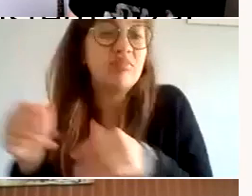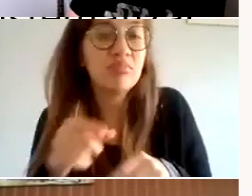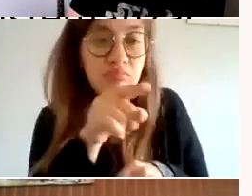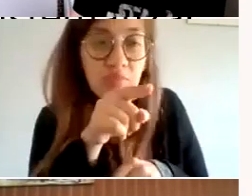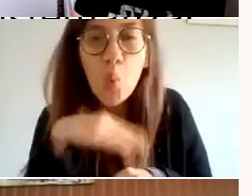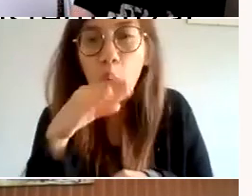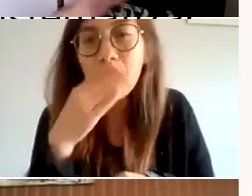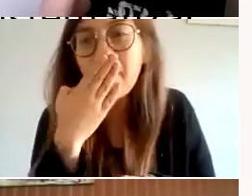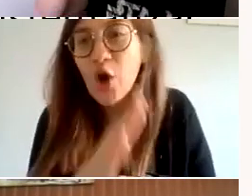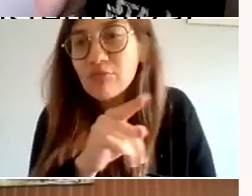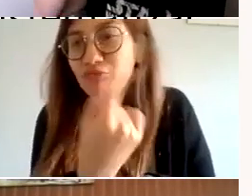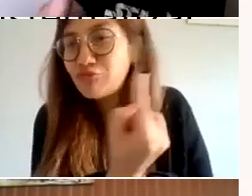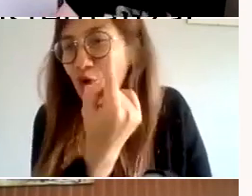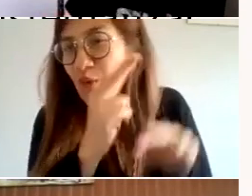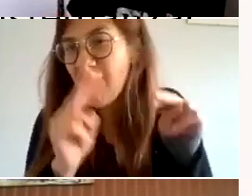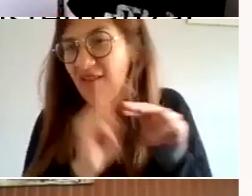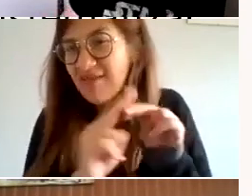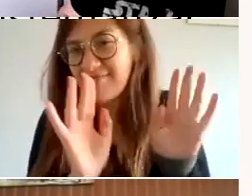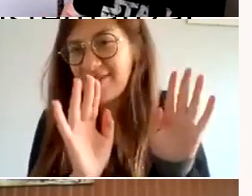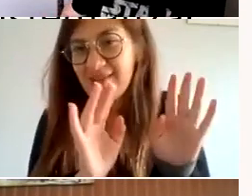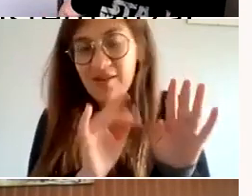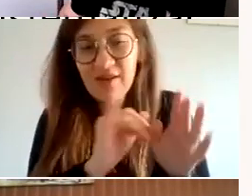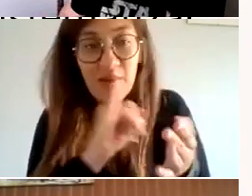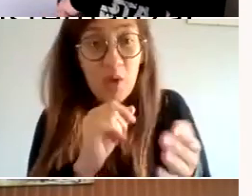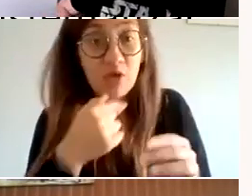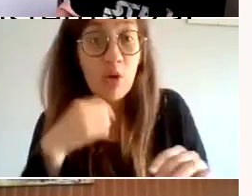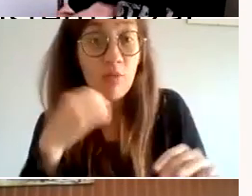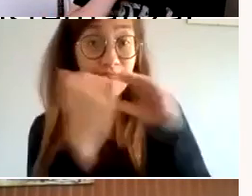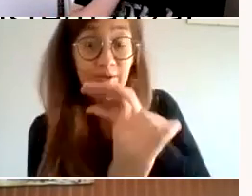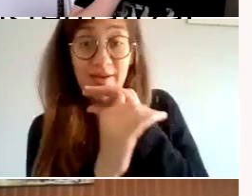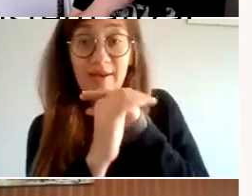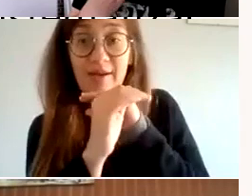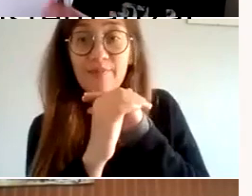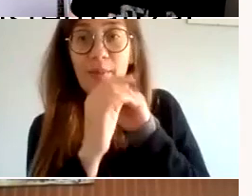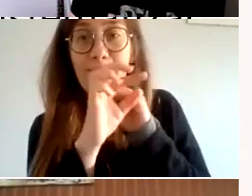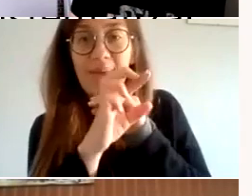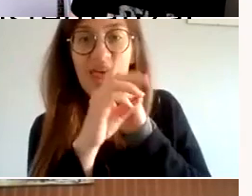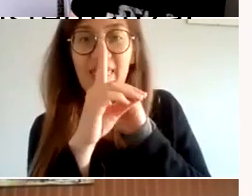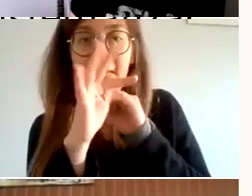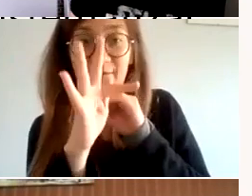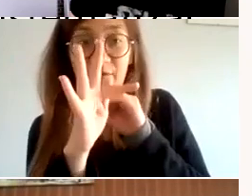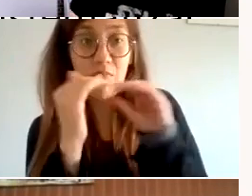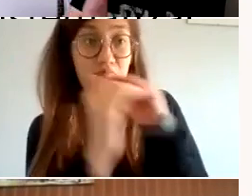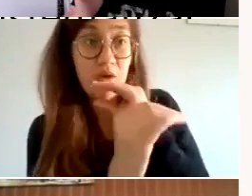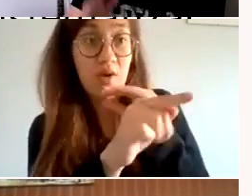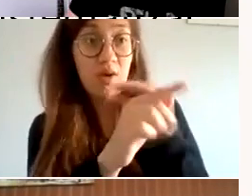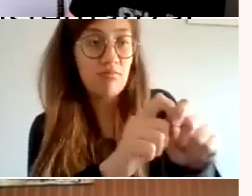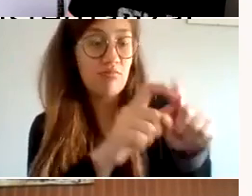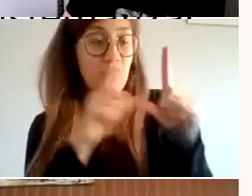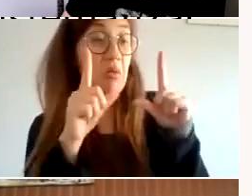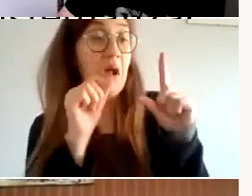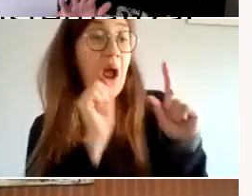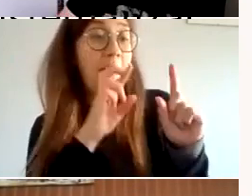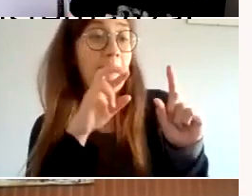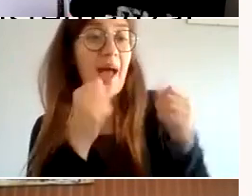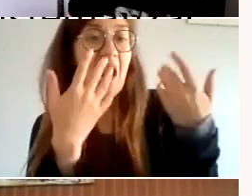investigando y después tú simplemente copias y pegas lo que vas a utilizar de bibliografía. ¿Existen alguna alternativa? Yo no he utilizado ninguna de